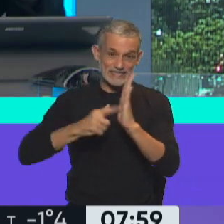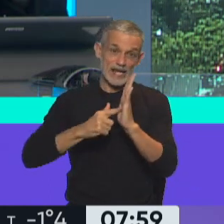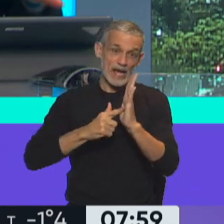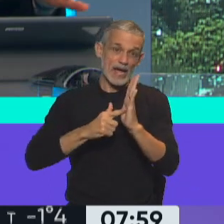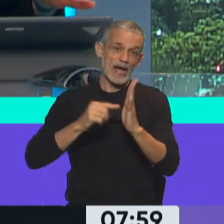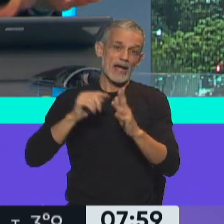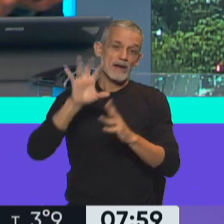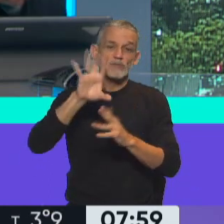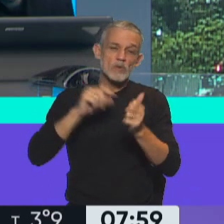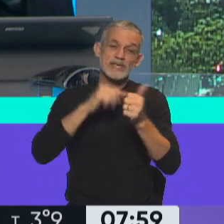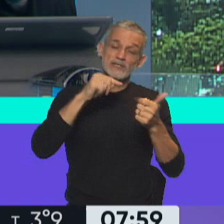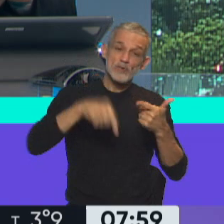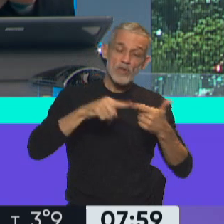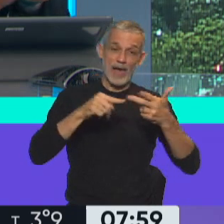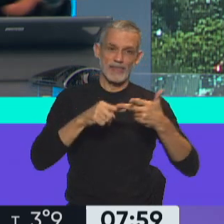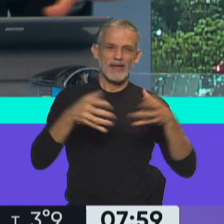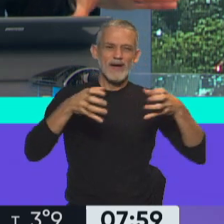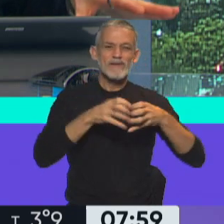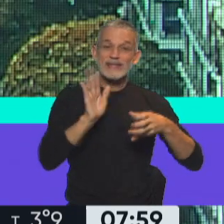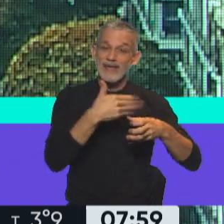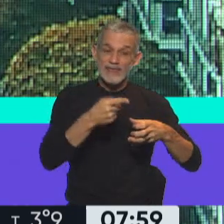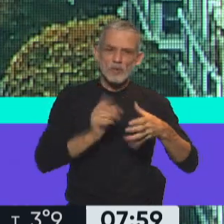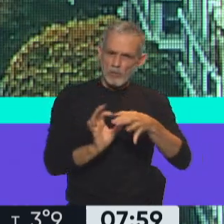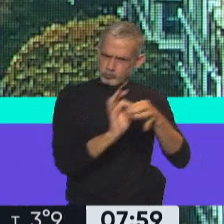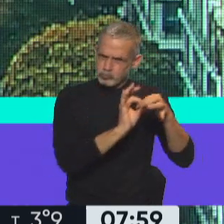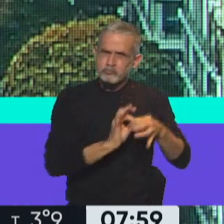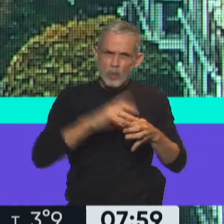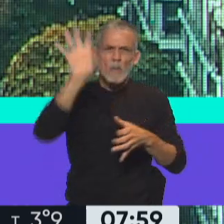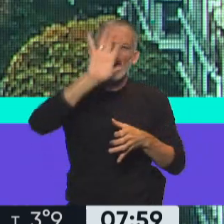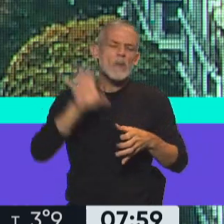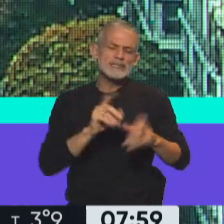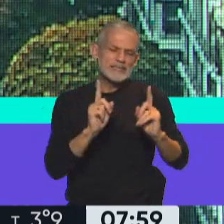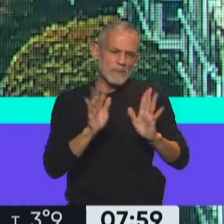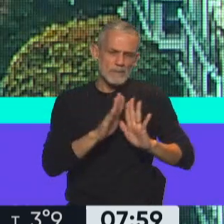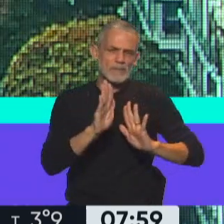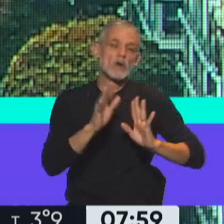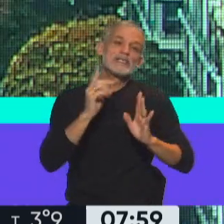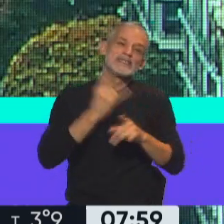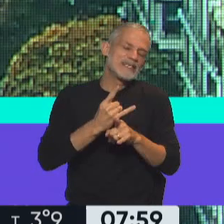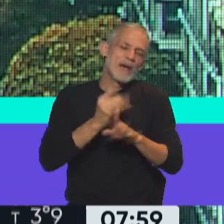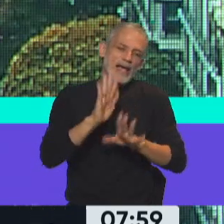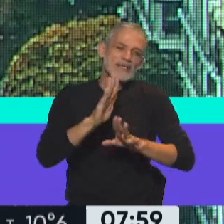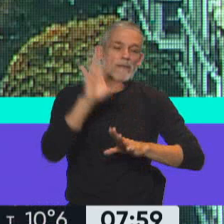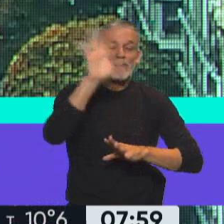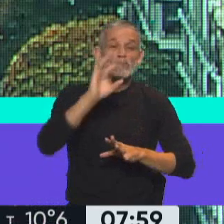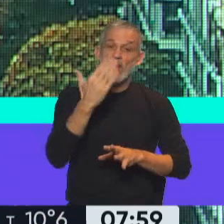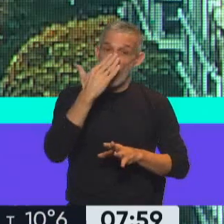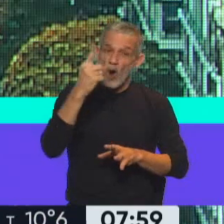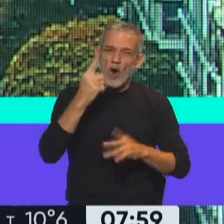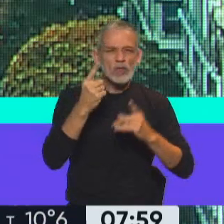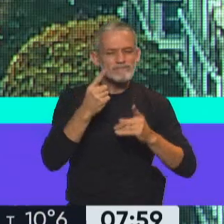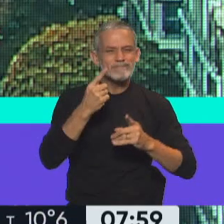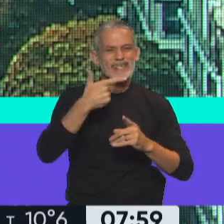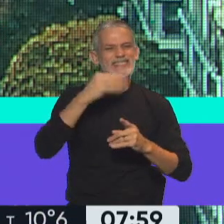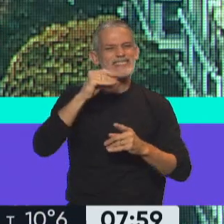tengamos en cuenta que el frente de todos va unido en casi todas las provincias salvo como suele ocurrir en la provincia de córdoba en donde juan